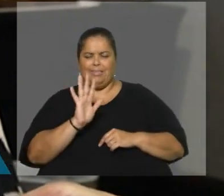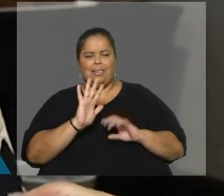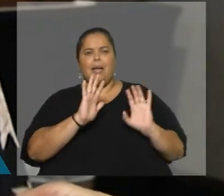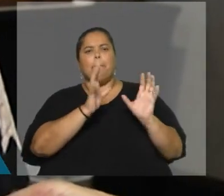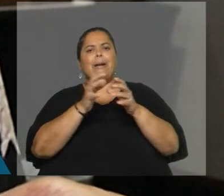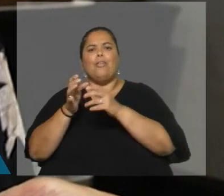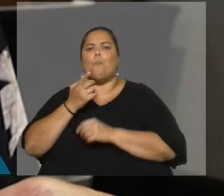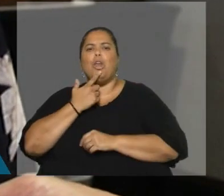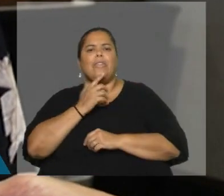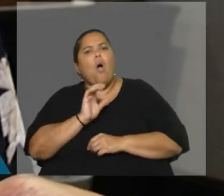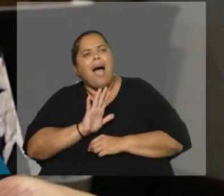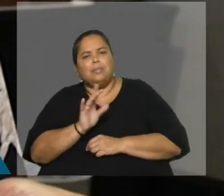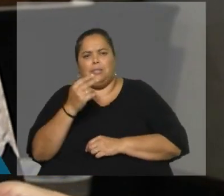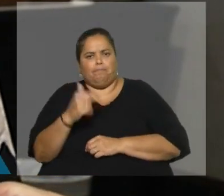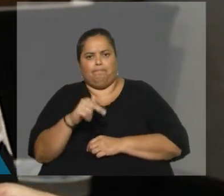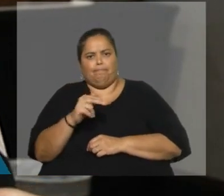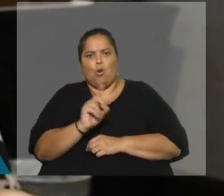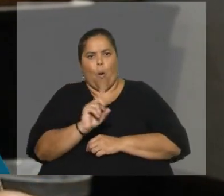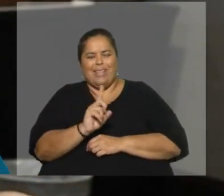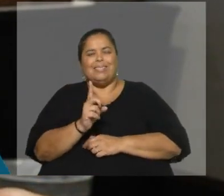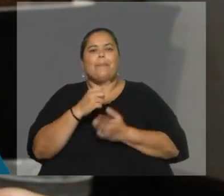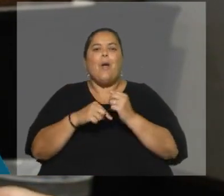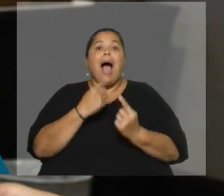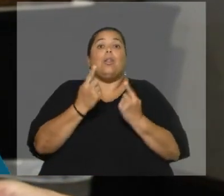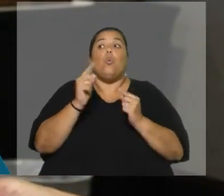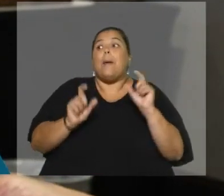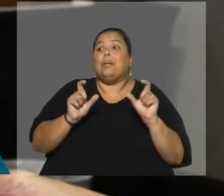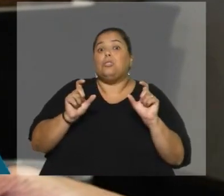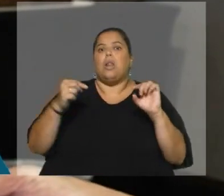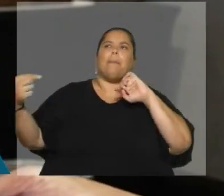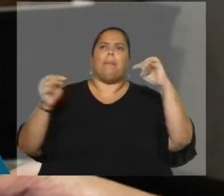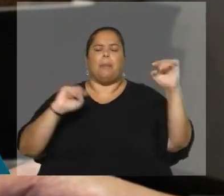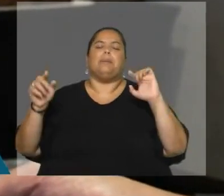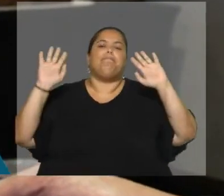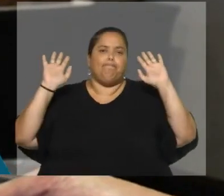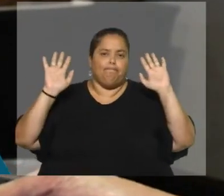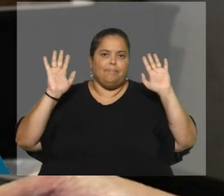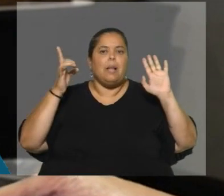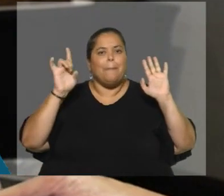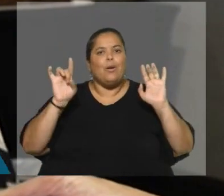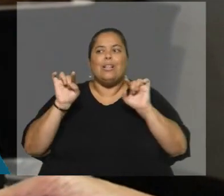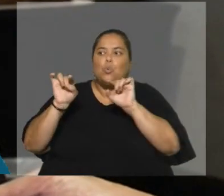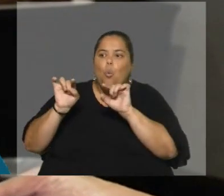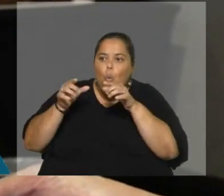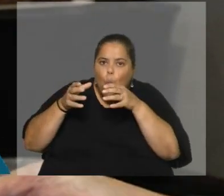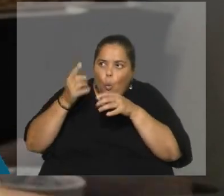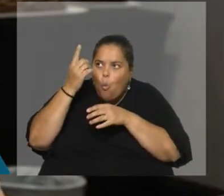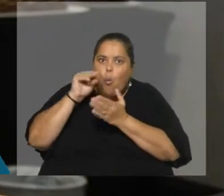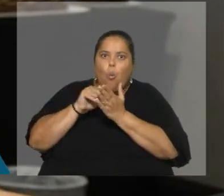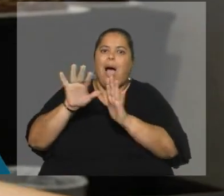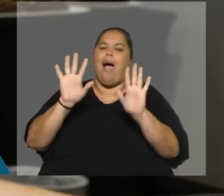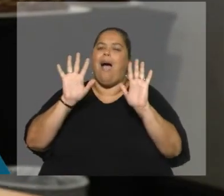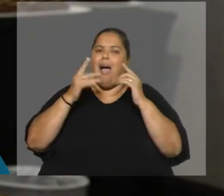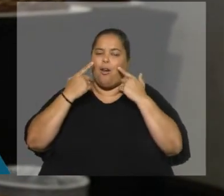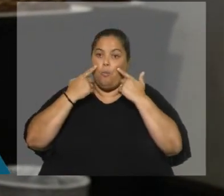partidos políticos, y me parece también eso importante destacarlo. Por eso la excepción llama la atención. A mí me